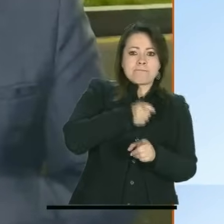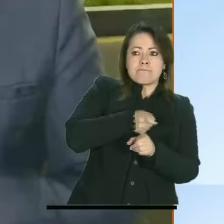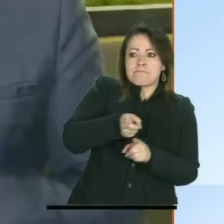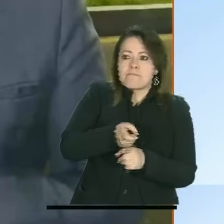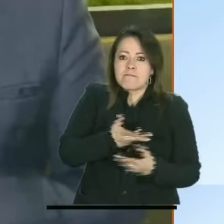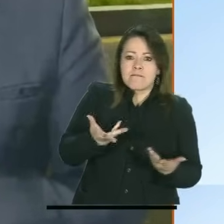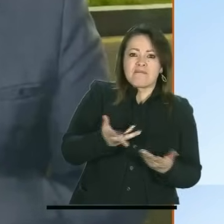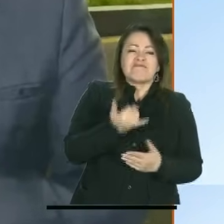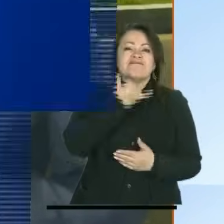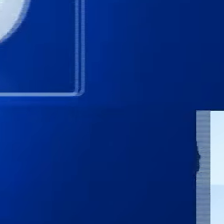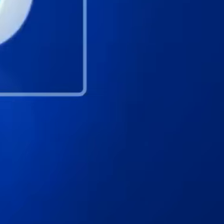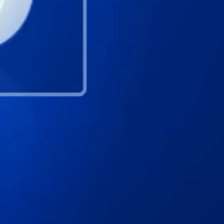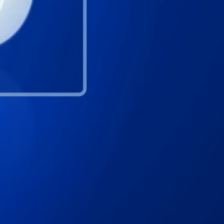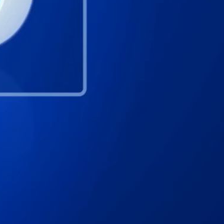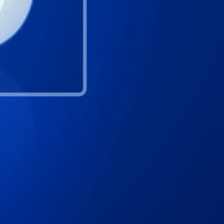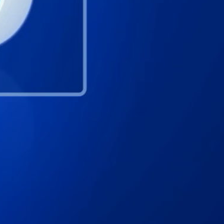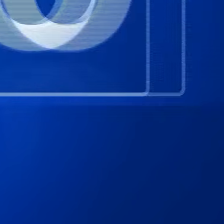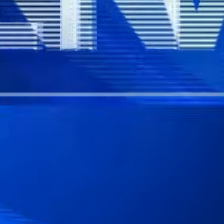más detalles.